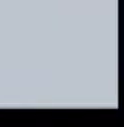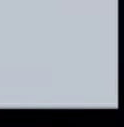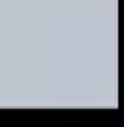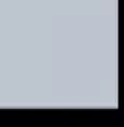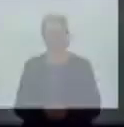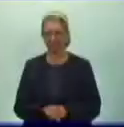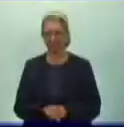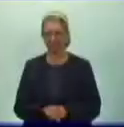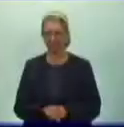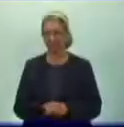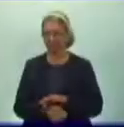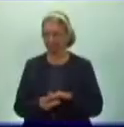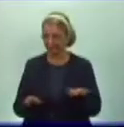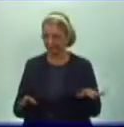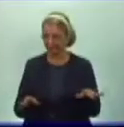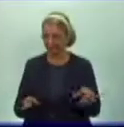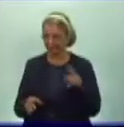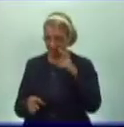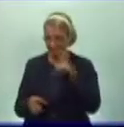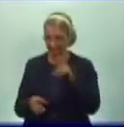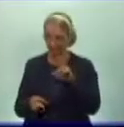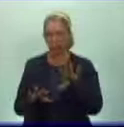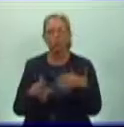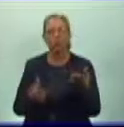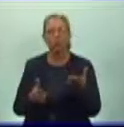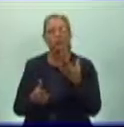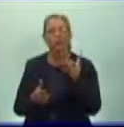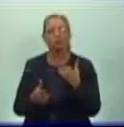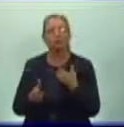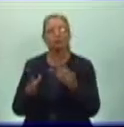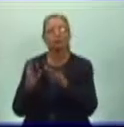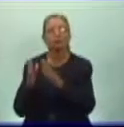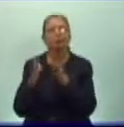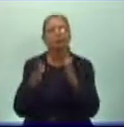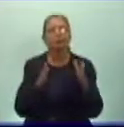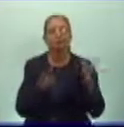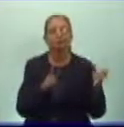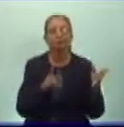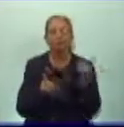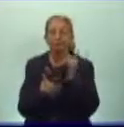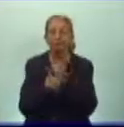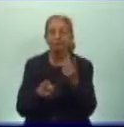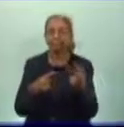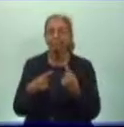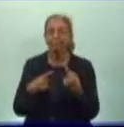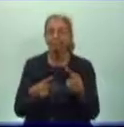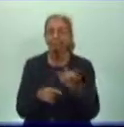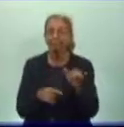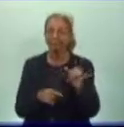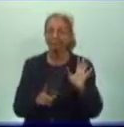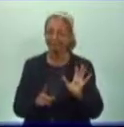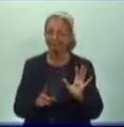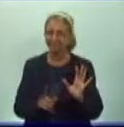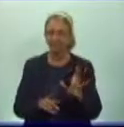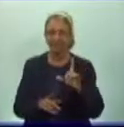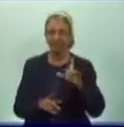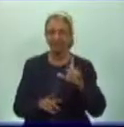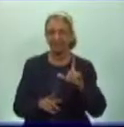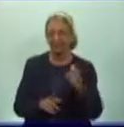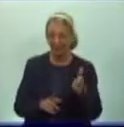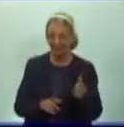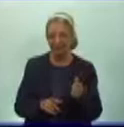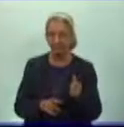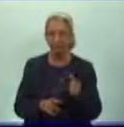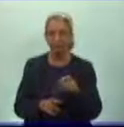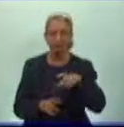Ya lo hicieron. Vamos a ver cómo quedó ordenada. Vamos a ver si coinciden conmigo. La cotorra le